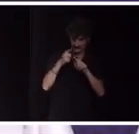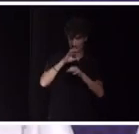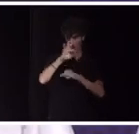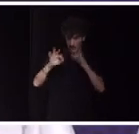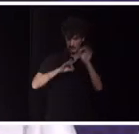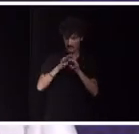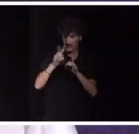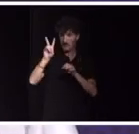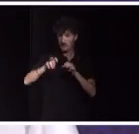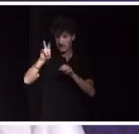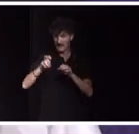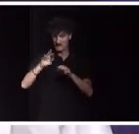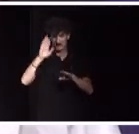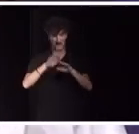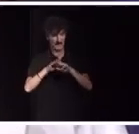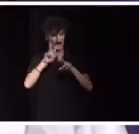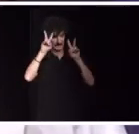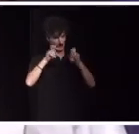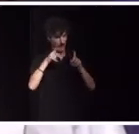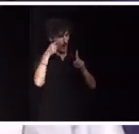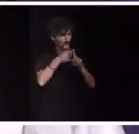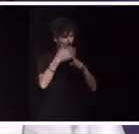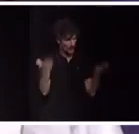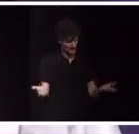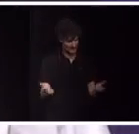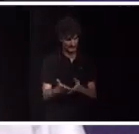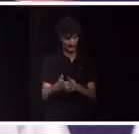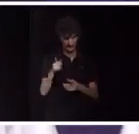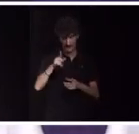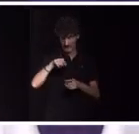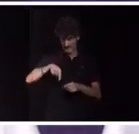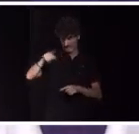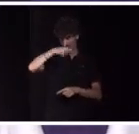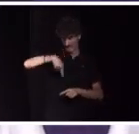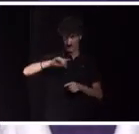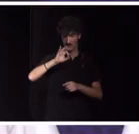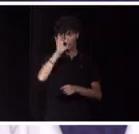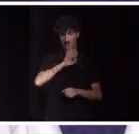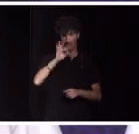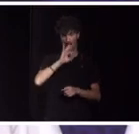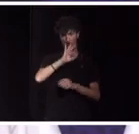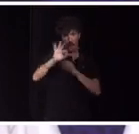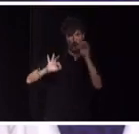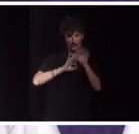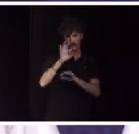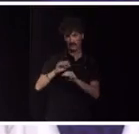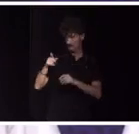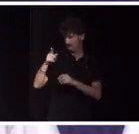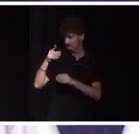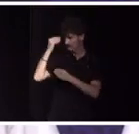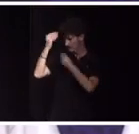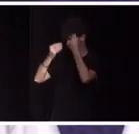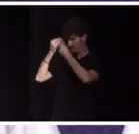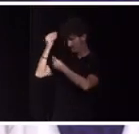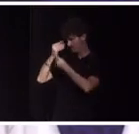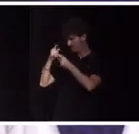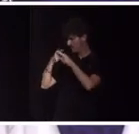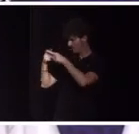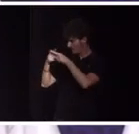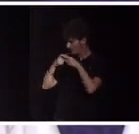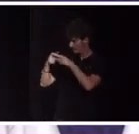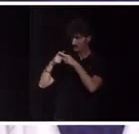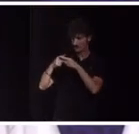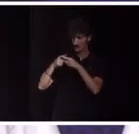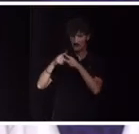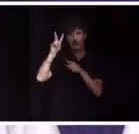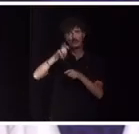organizaciones son útiles para las causas. Para mí esta organización, y creo que es una reflexión compartida con las que estamos aquí, es una organización útil para